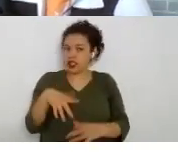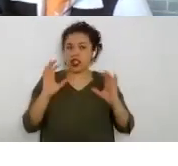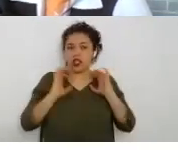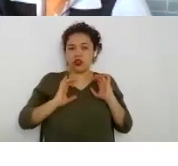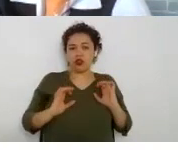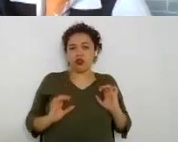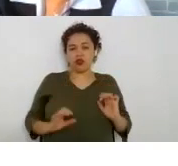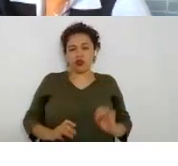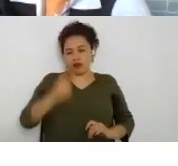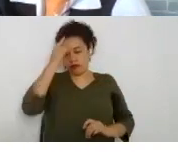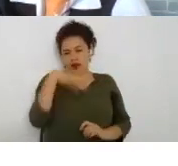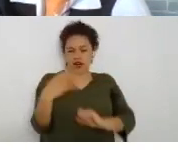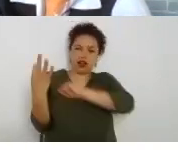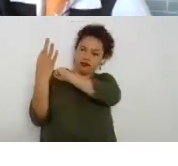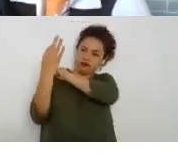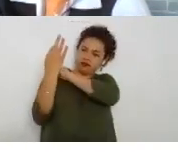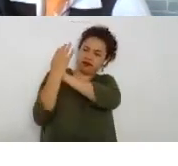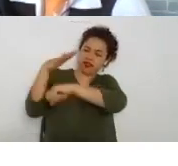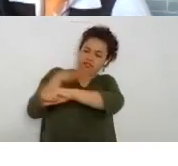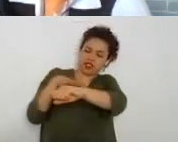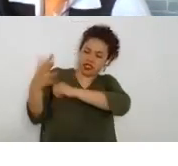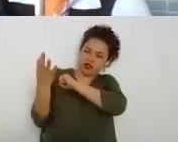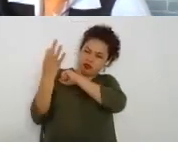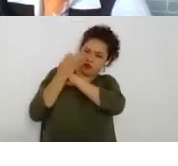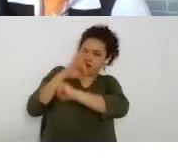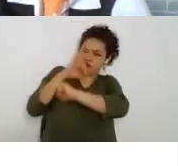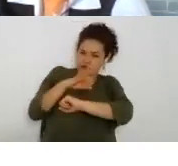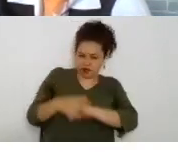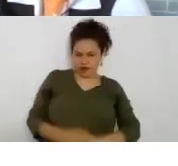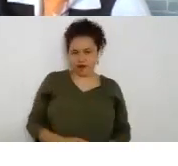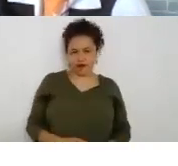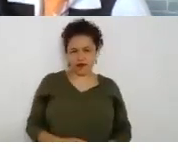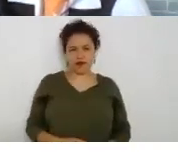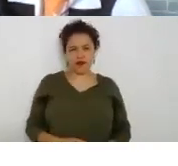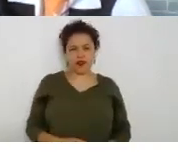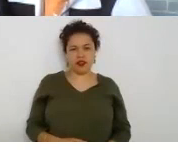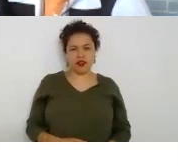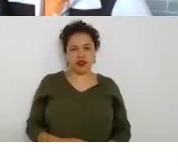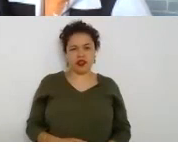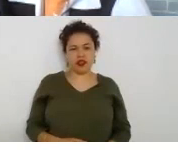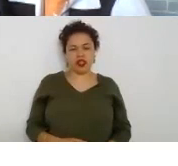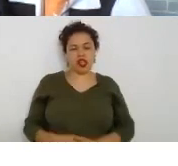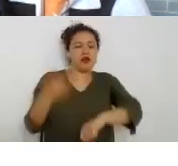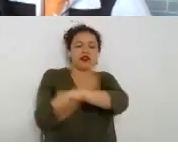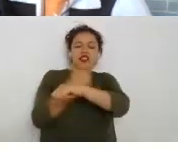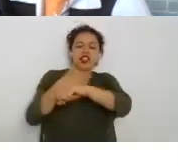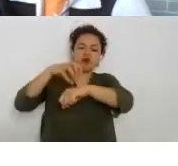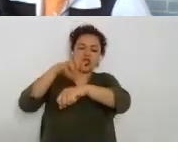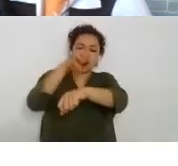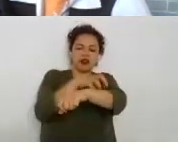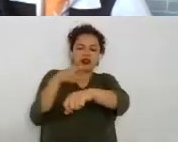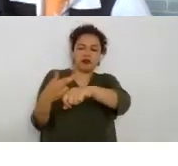mismo de proteger, de ayudar a la zona afectada. ¿Ok? Entonces, ¿qué pasa si yo quito, reviento